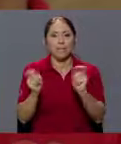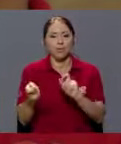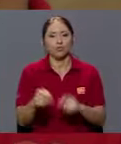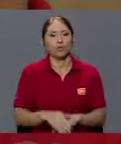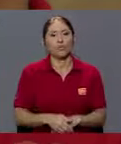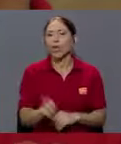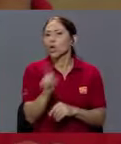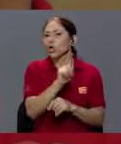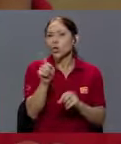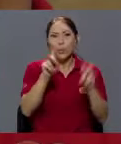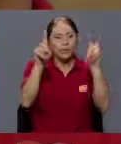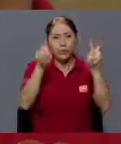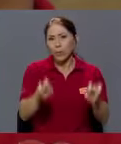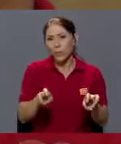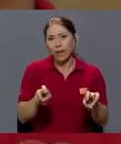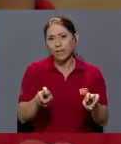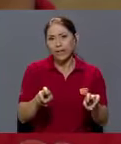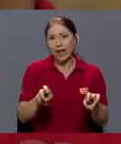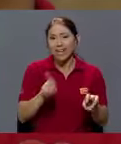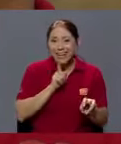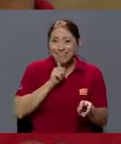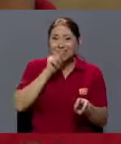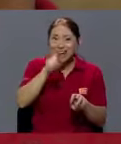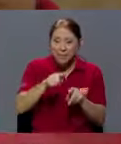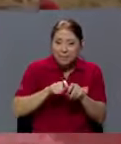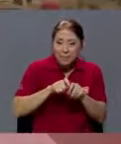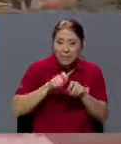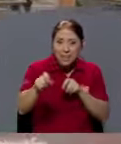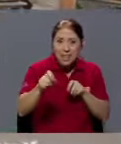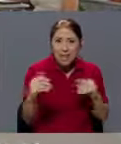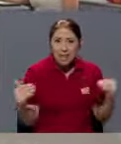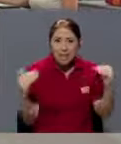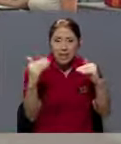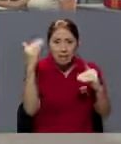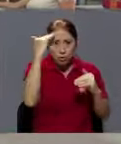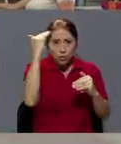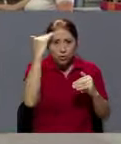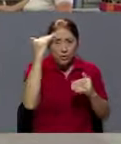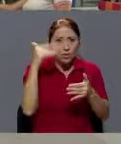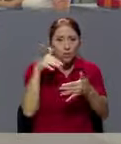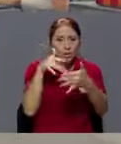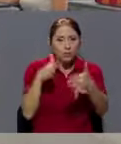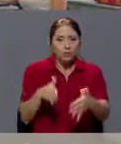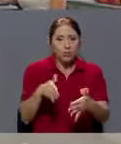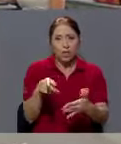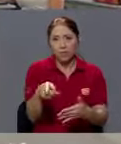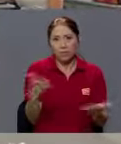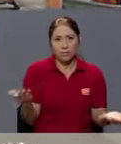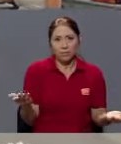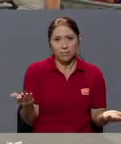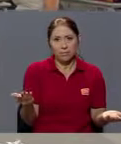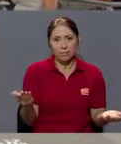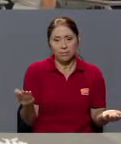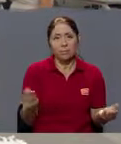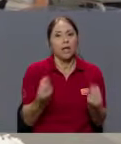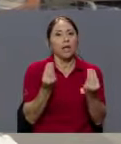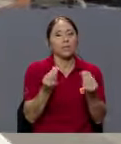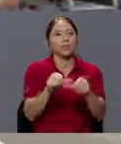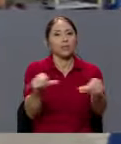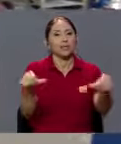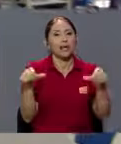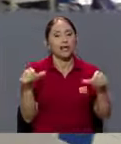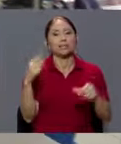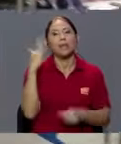es una prueba que realmente vaya a medir el grado de conocimiento del estudiante como tal, en muchas áreas, dado